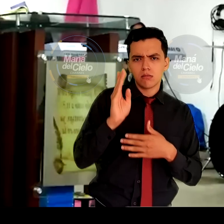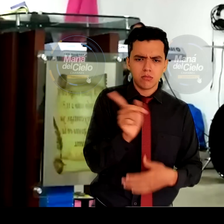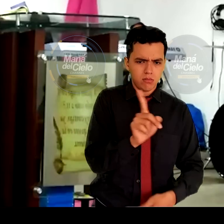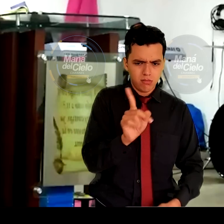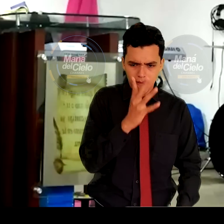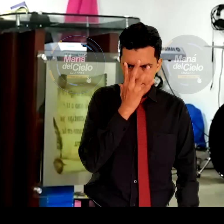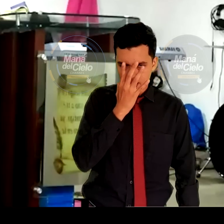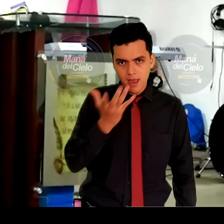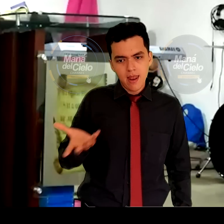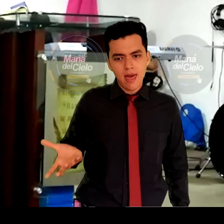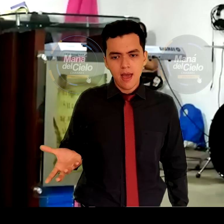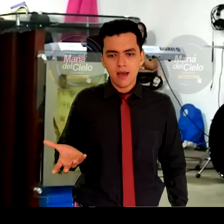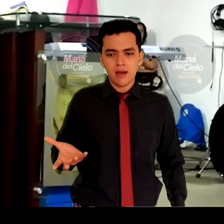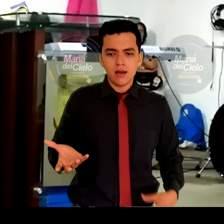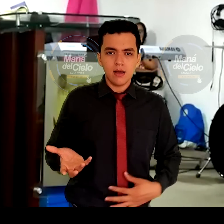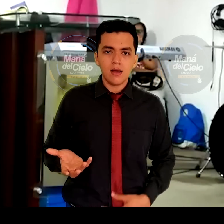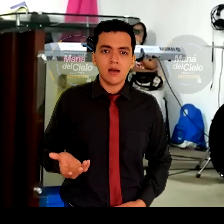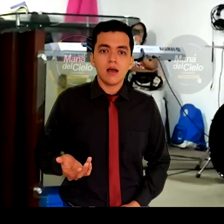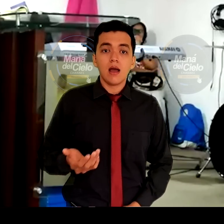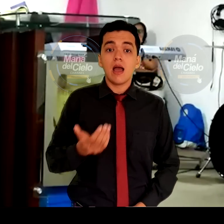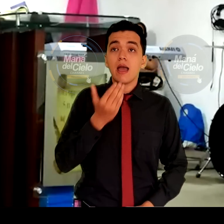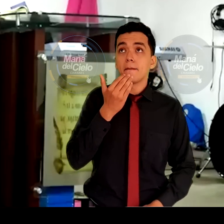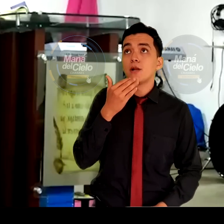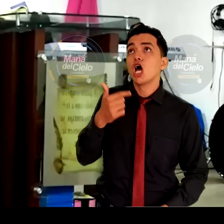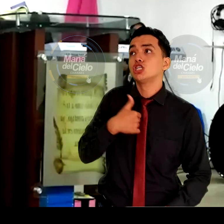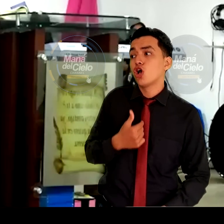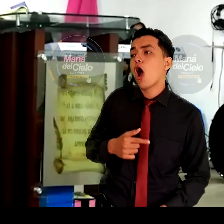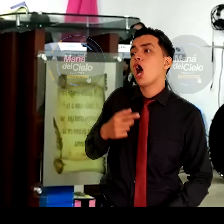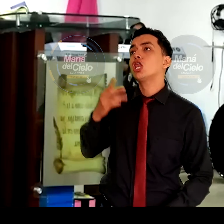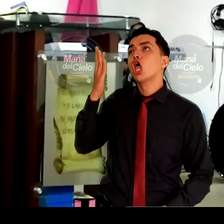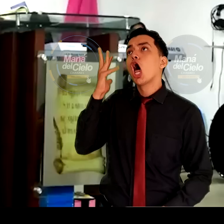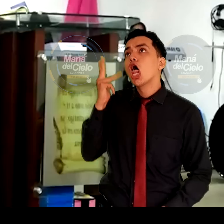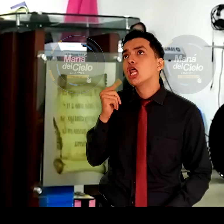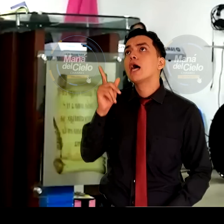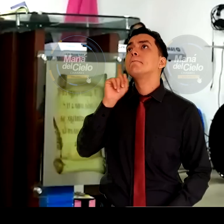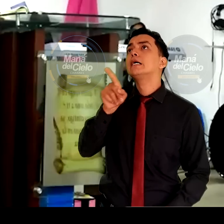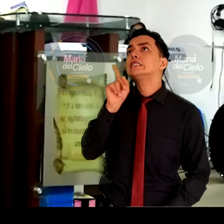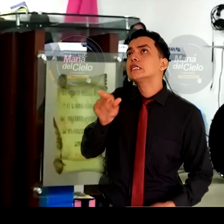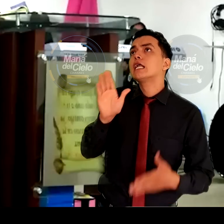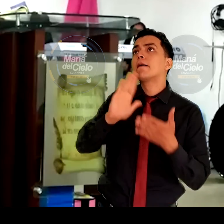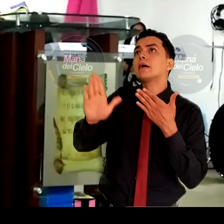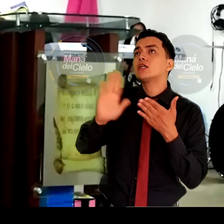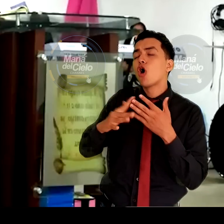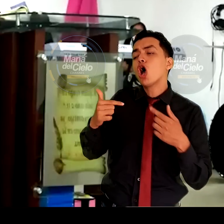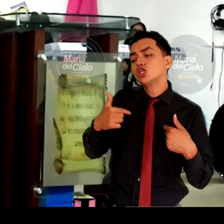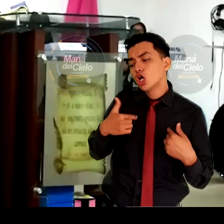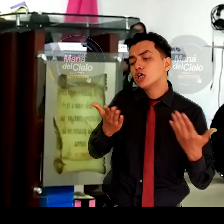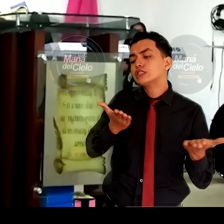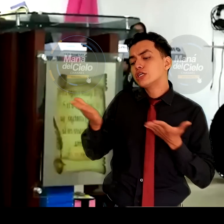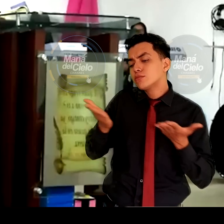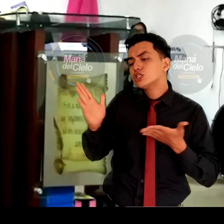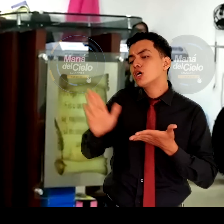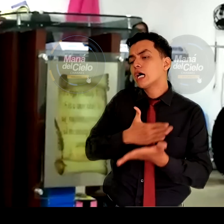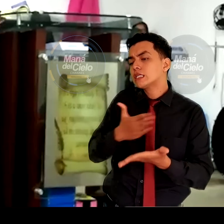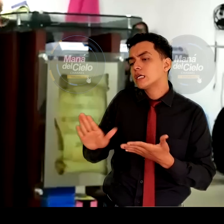vergüenza de todas formas. Señor, perdóname porque estoy mintiendo. Ay, pobre, y soy servidor y soy